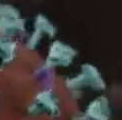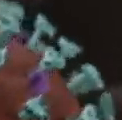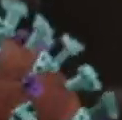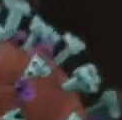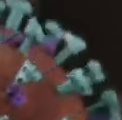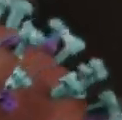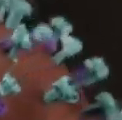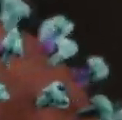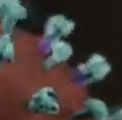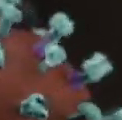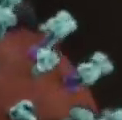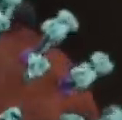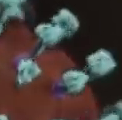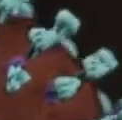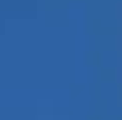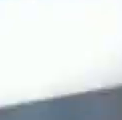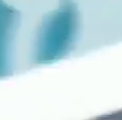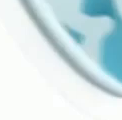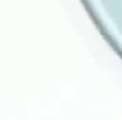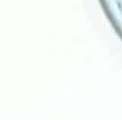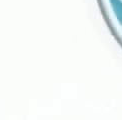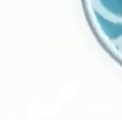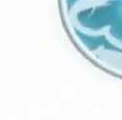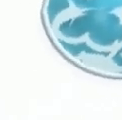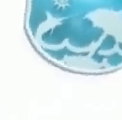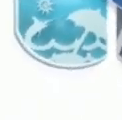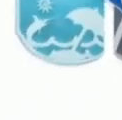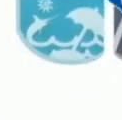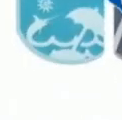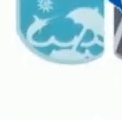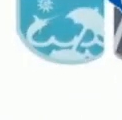quieras quédate en casa gobierno de baja california sur